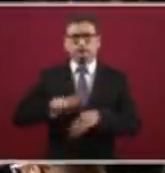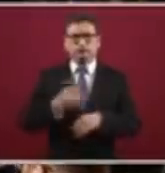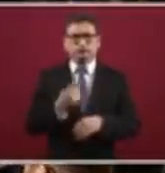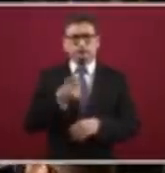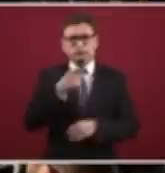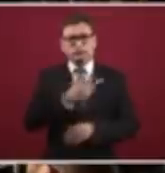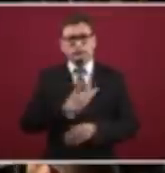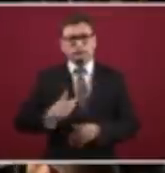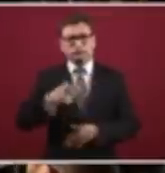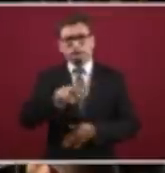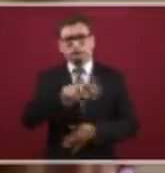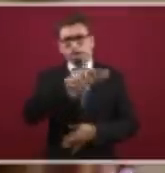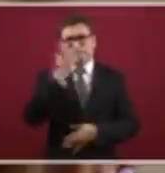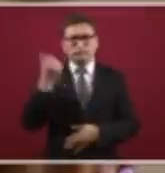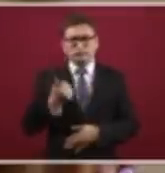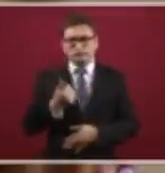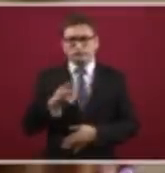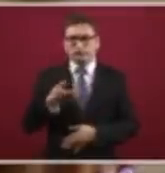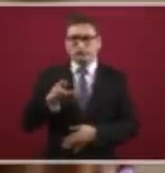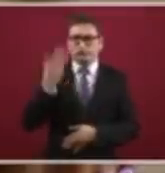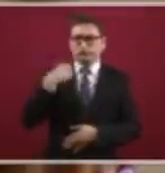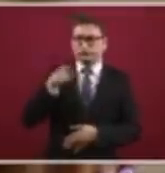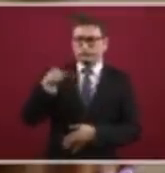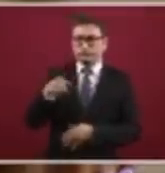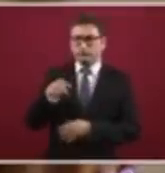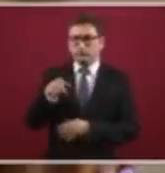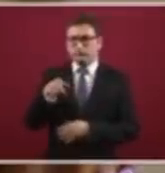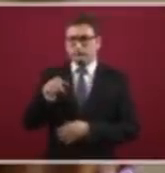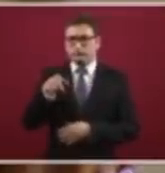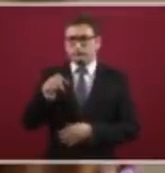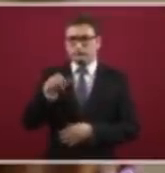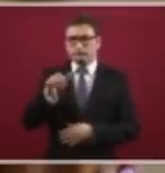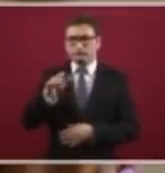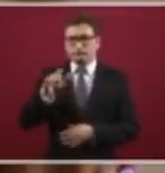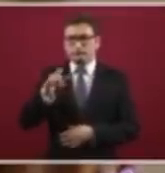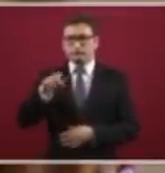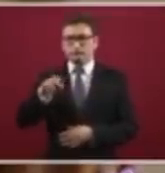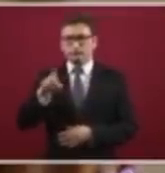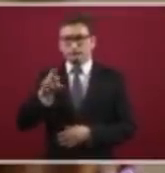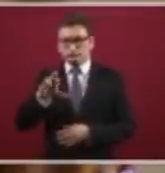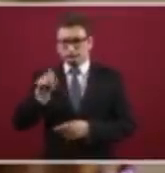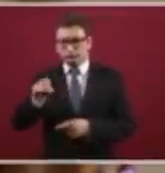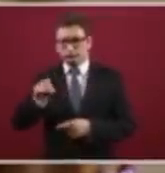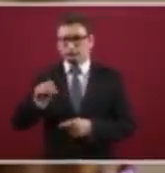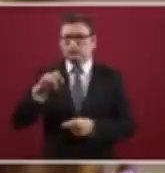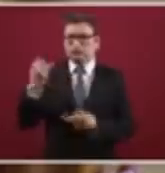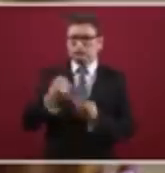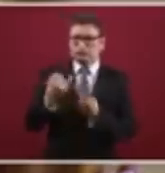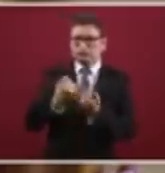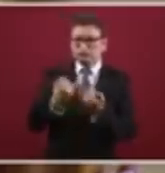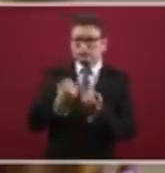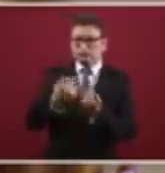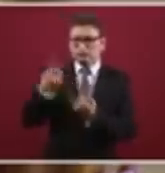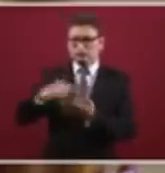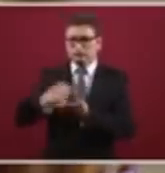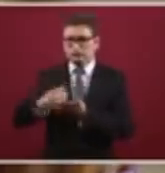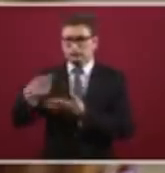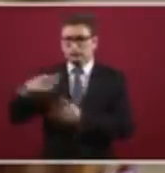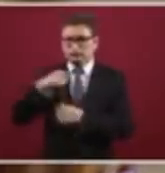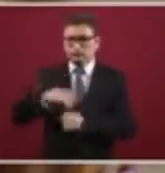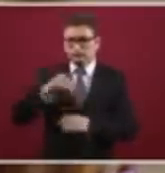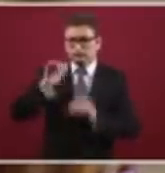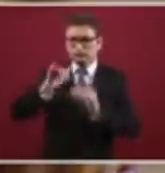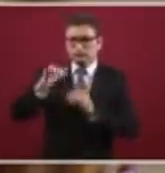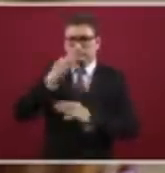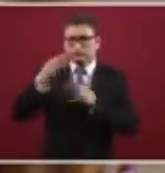presidente no sabía si a usted no solamente a usted al fiscal de tamaulipas también realmente varias autoridades hemos tocado a la puerta y